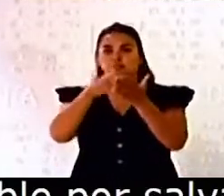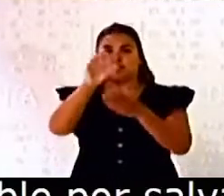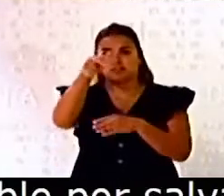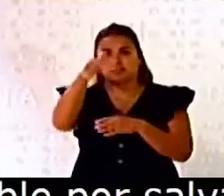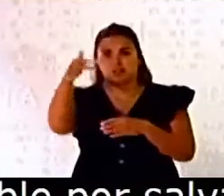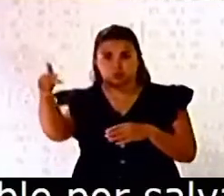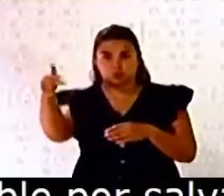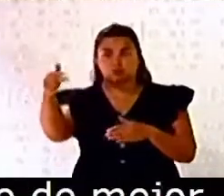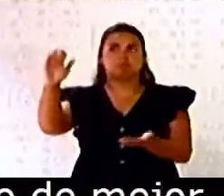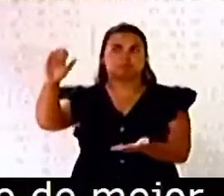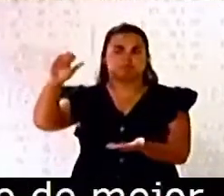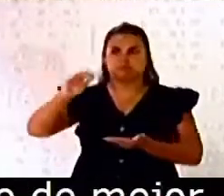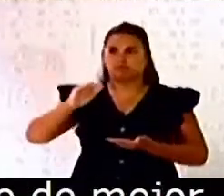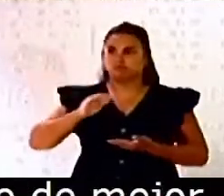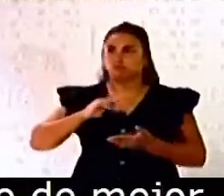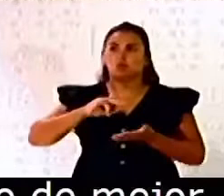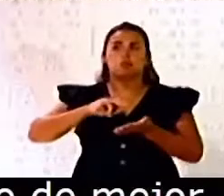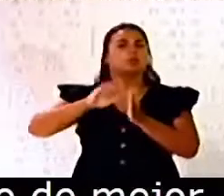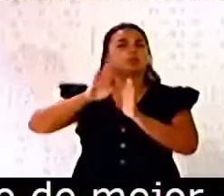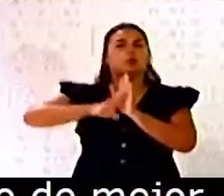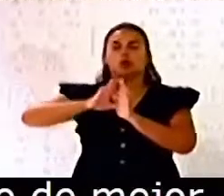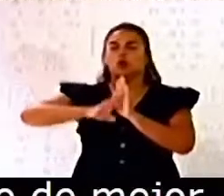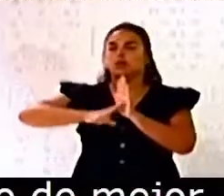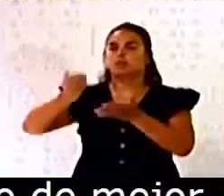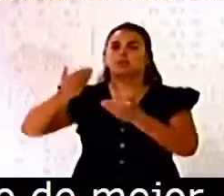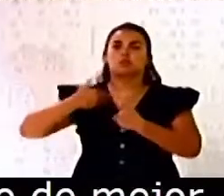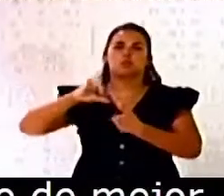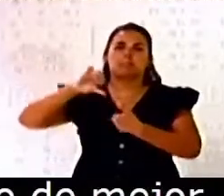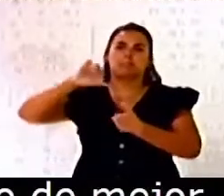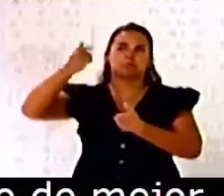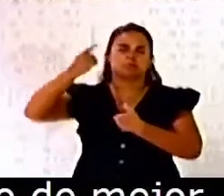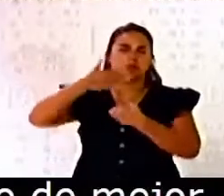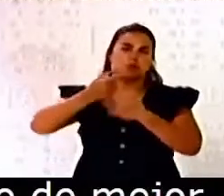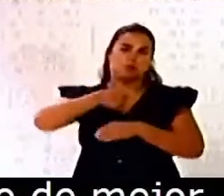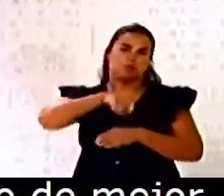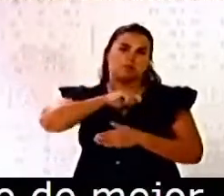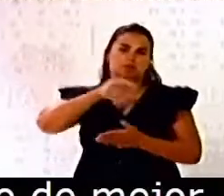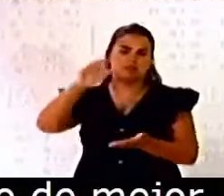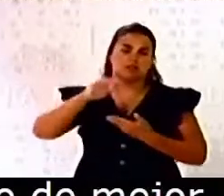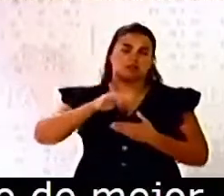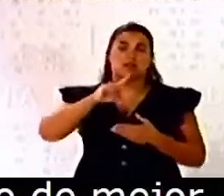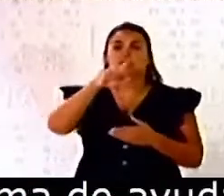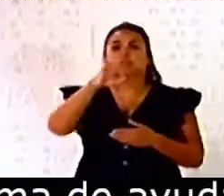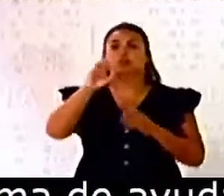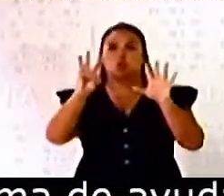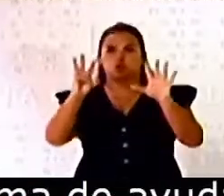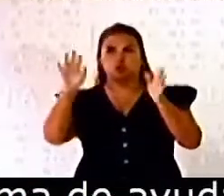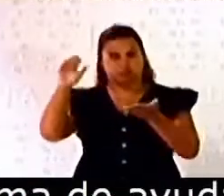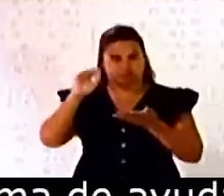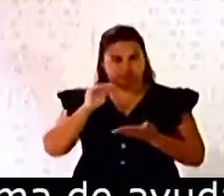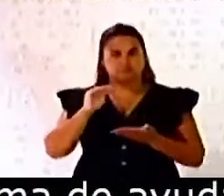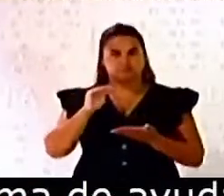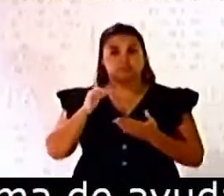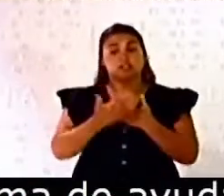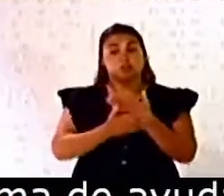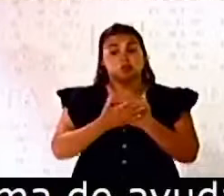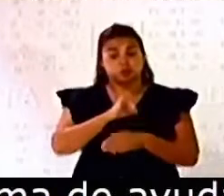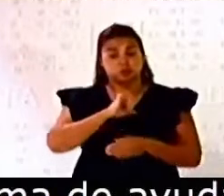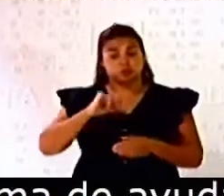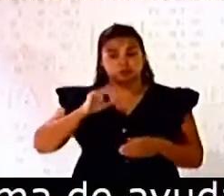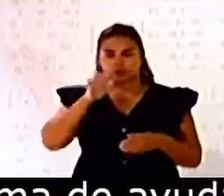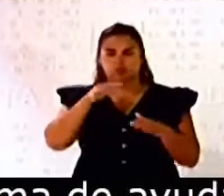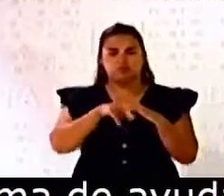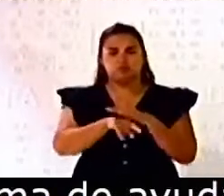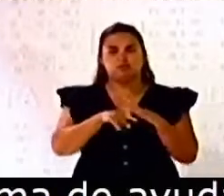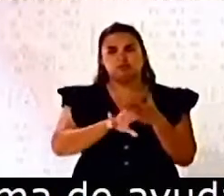que nos corresponden de un programa de ayudas que aprueba el Gobierno de España. A Extremadura le corresponden 108 y el Gobierno autonómico tiene que adaptar